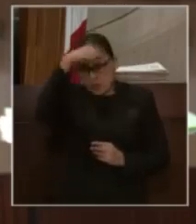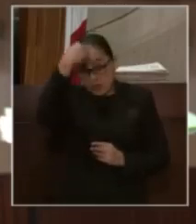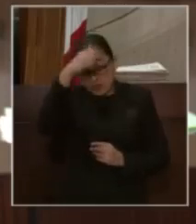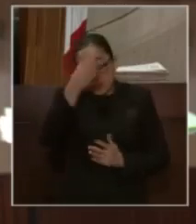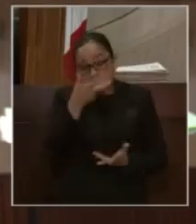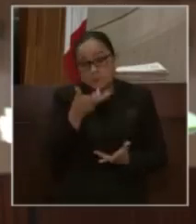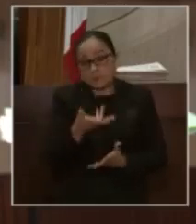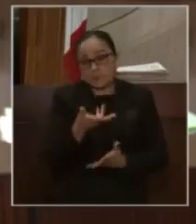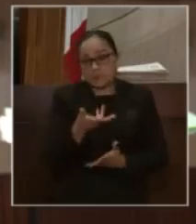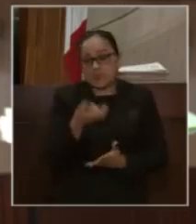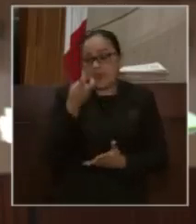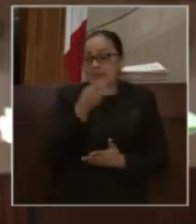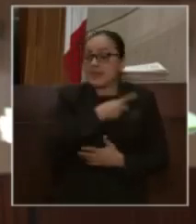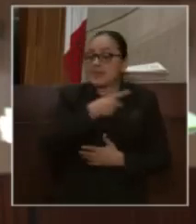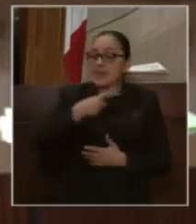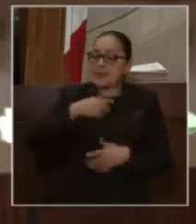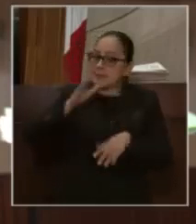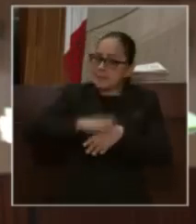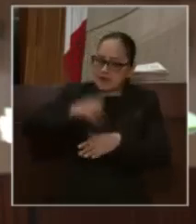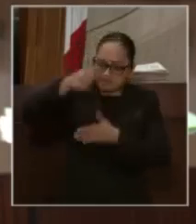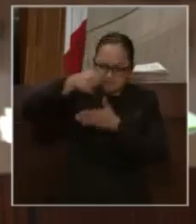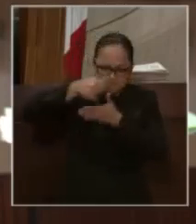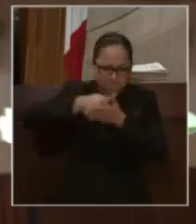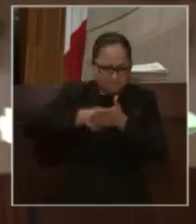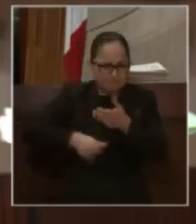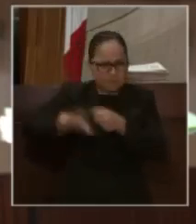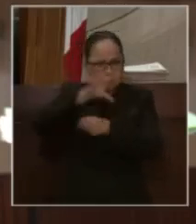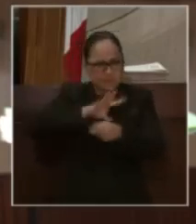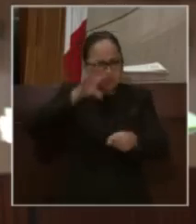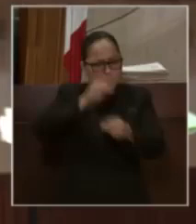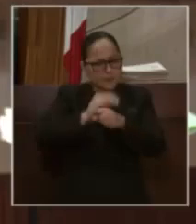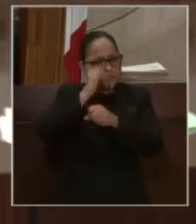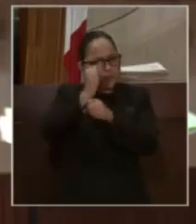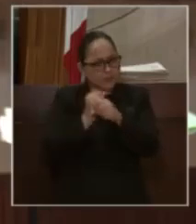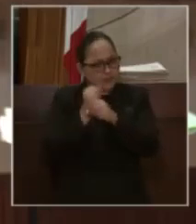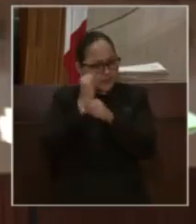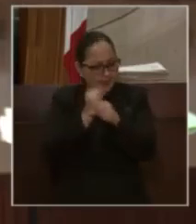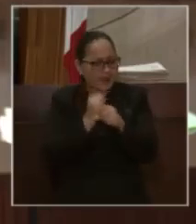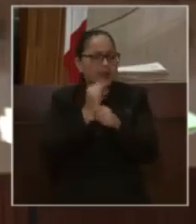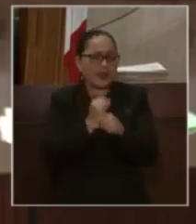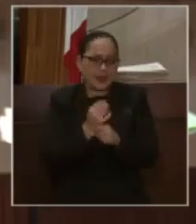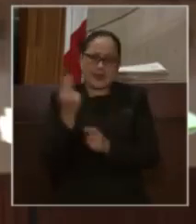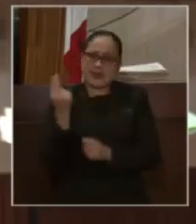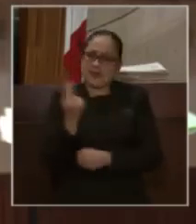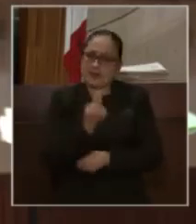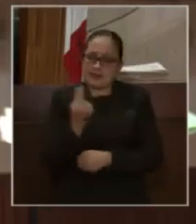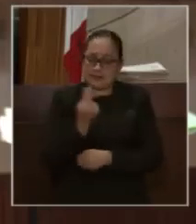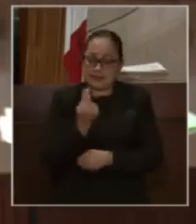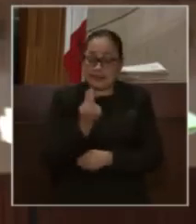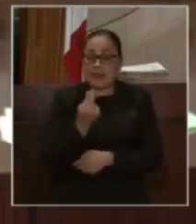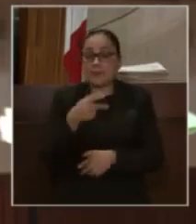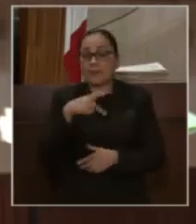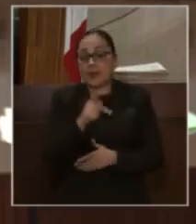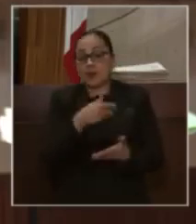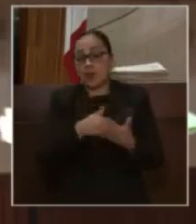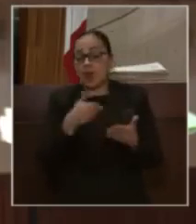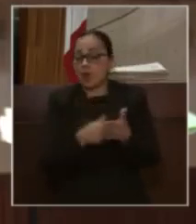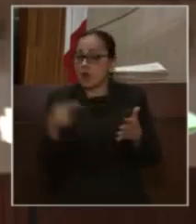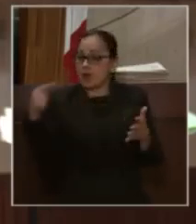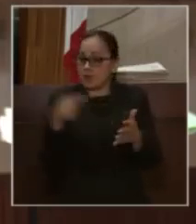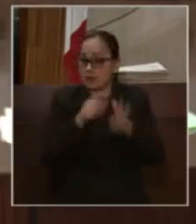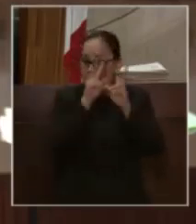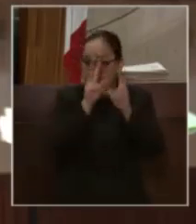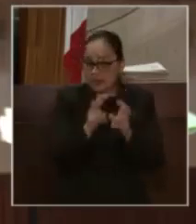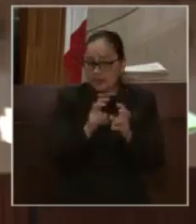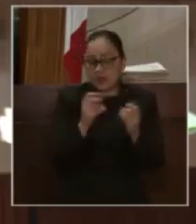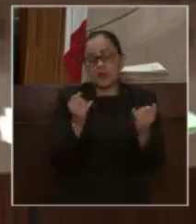eso exigía una exhaustividad mayor en el procedimiento de investigación, que en el caso concreto, por ejemplo,